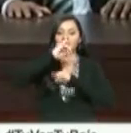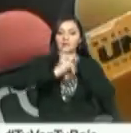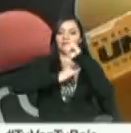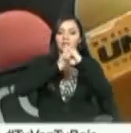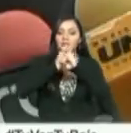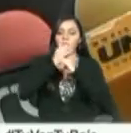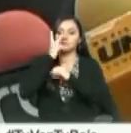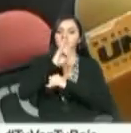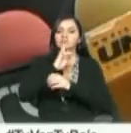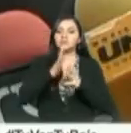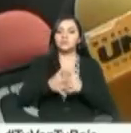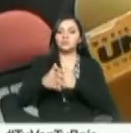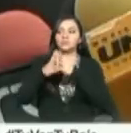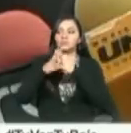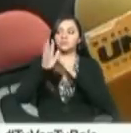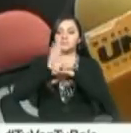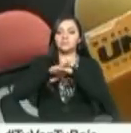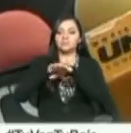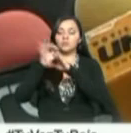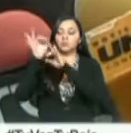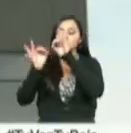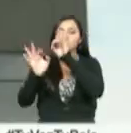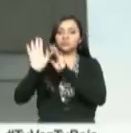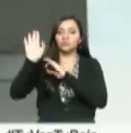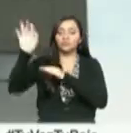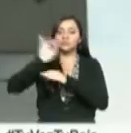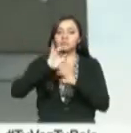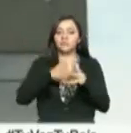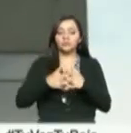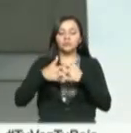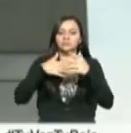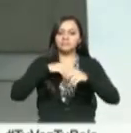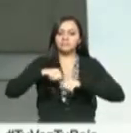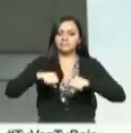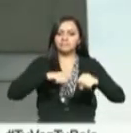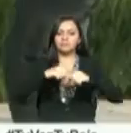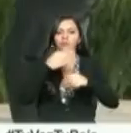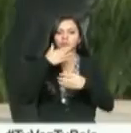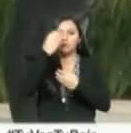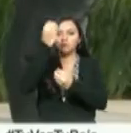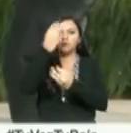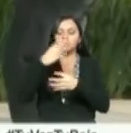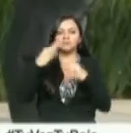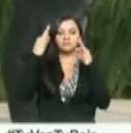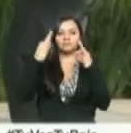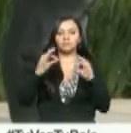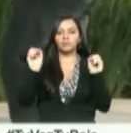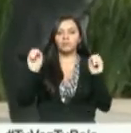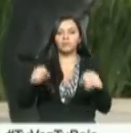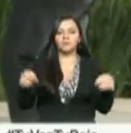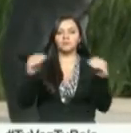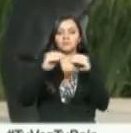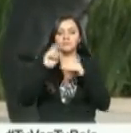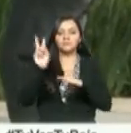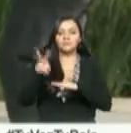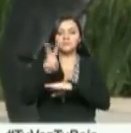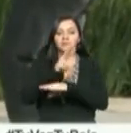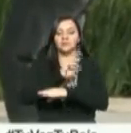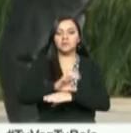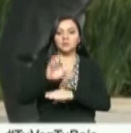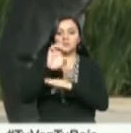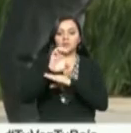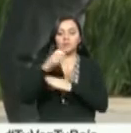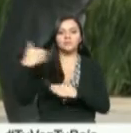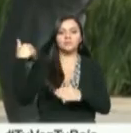Unidos, solicitará al Departamento de Justicia de ese país acelerar los trámites para obtener información que le permita a la Fiscalía ecuatoriana contar